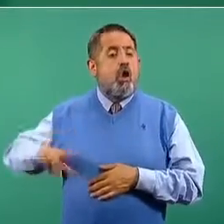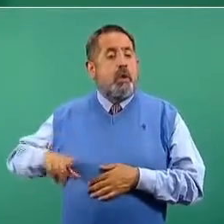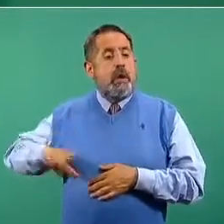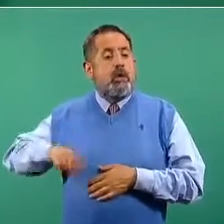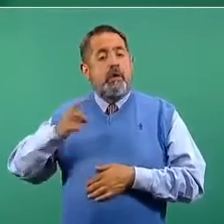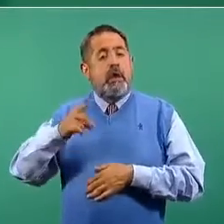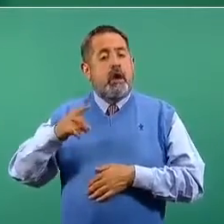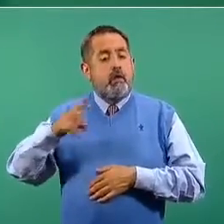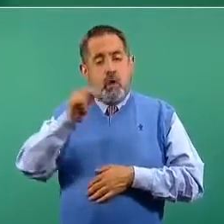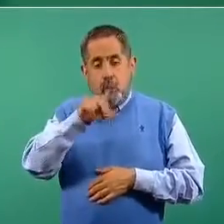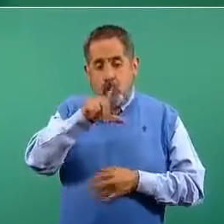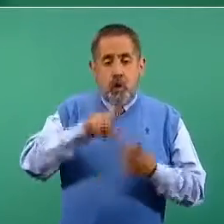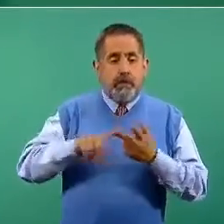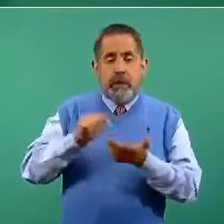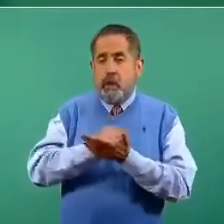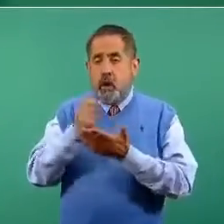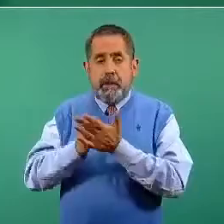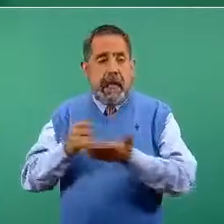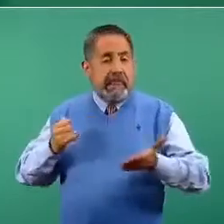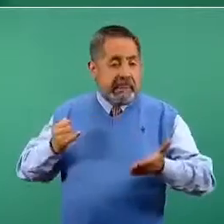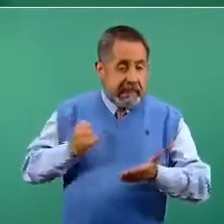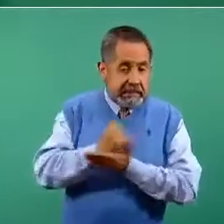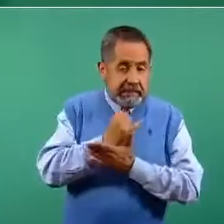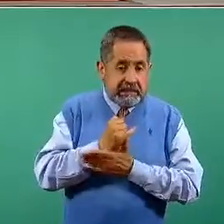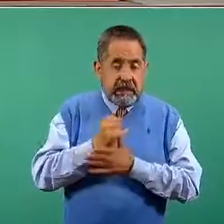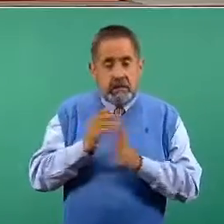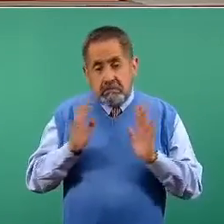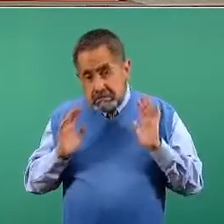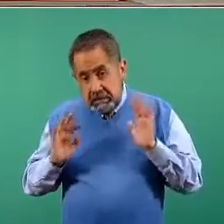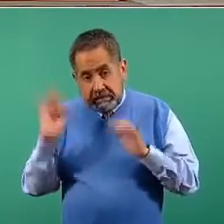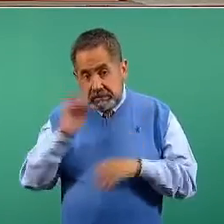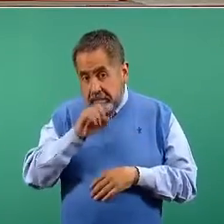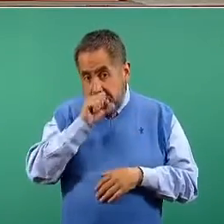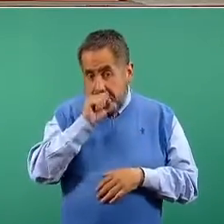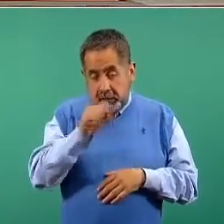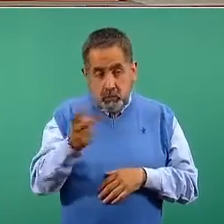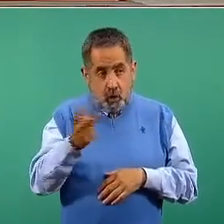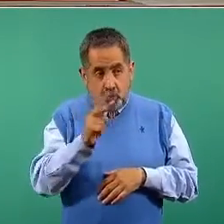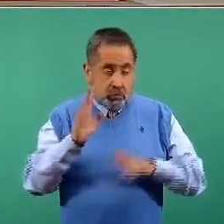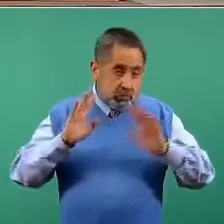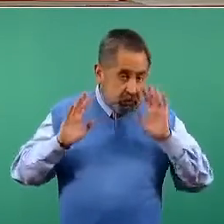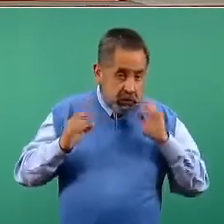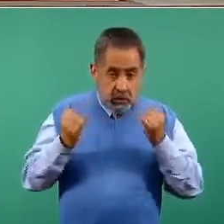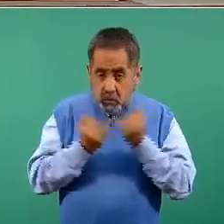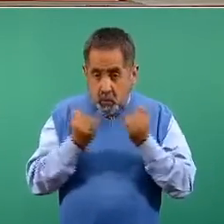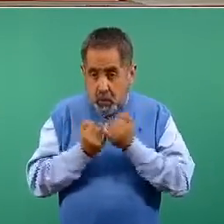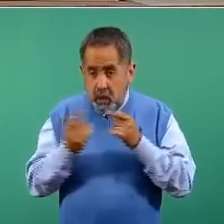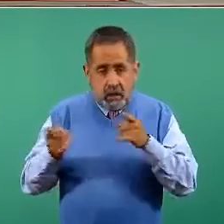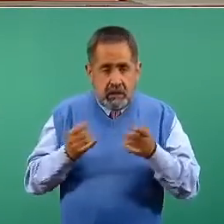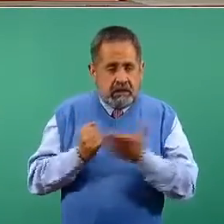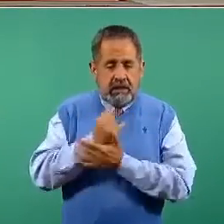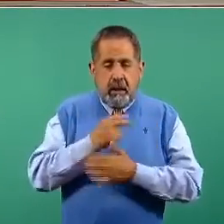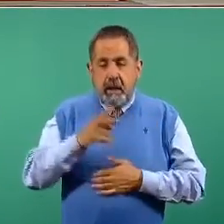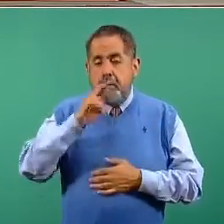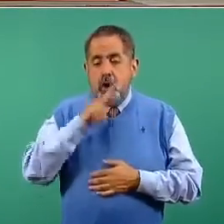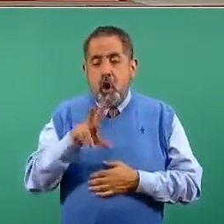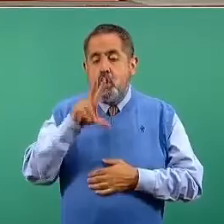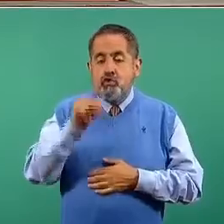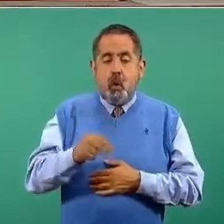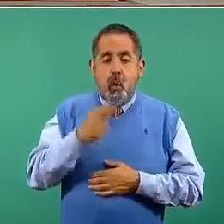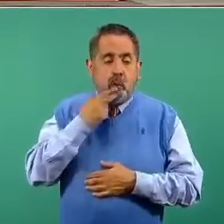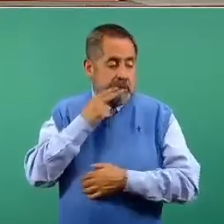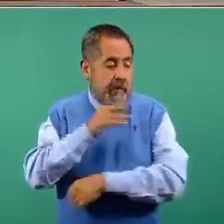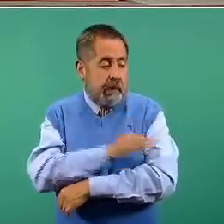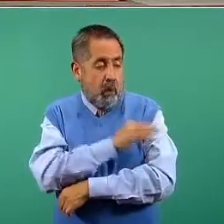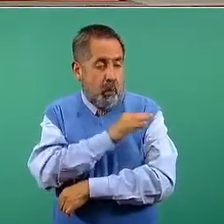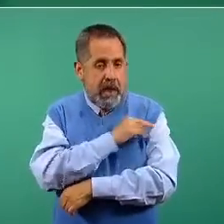León y el gobierno de Tamaulipas, suponiendo que siguiera siendo el caso para ambos estados, es no vacunar en este momento,